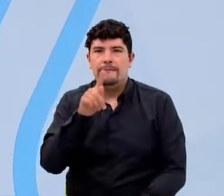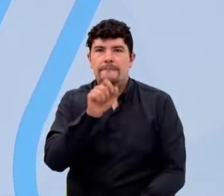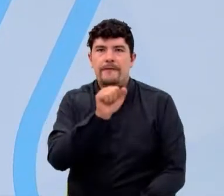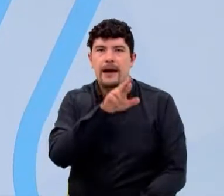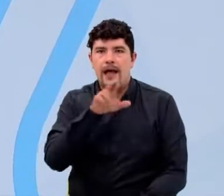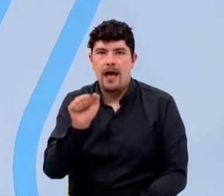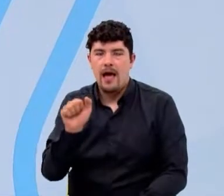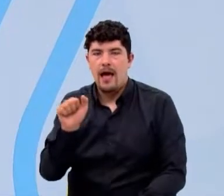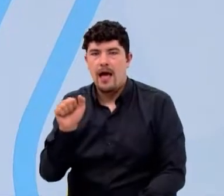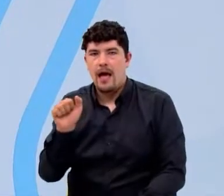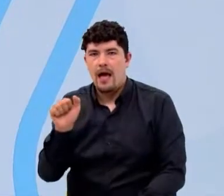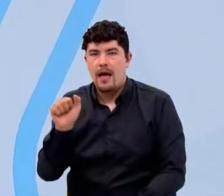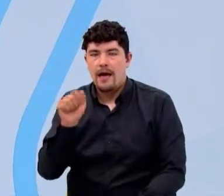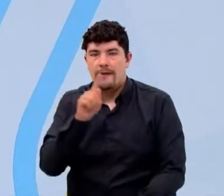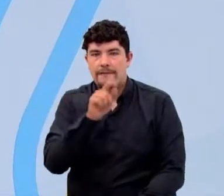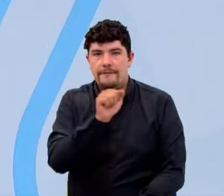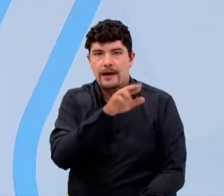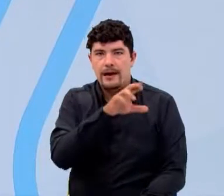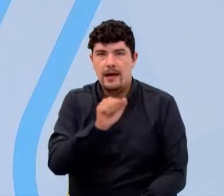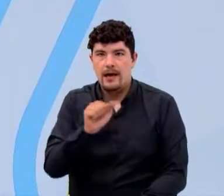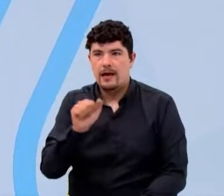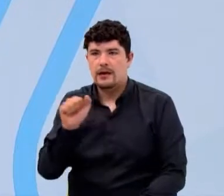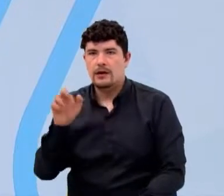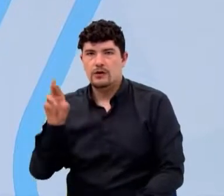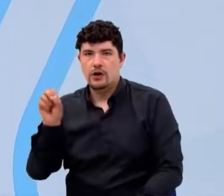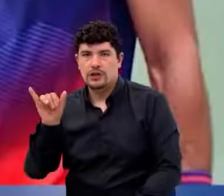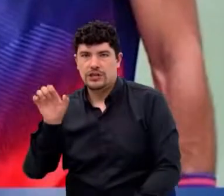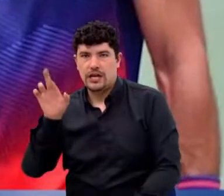partido amistoso el próximo 24 de septiembre.